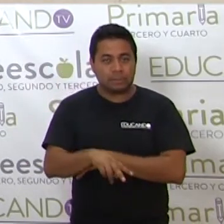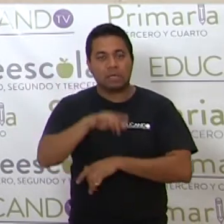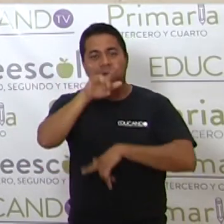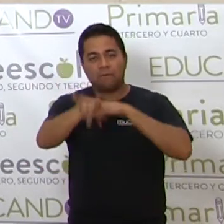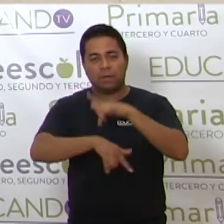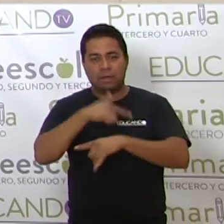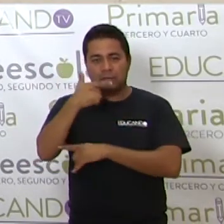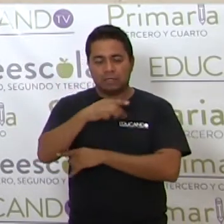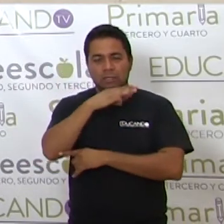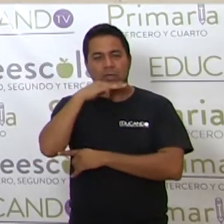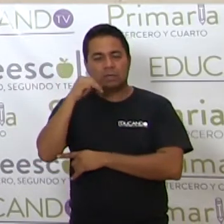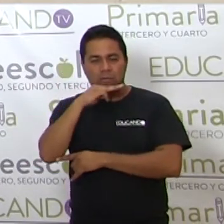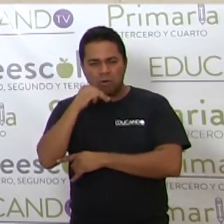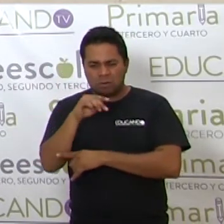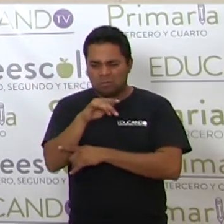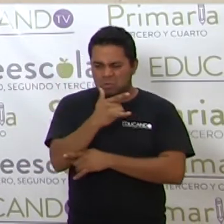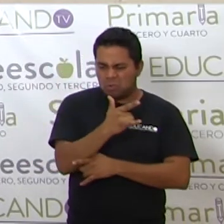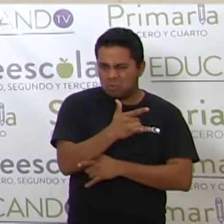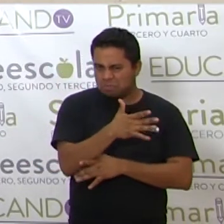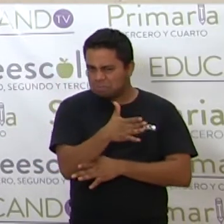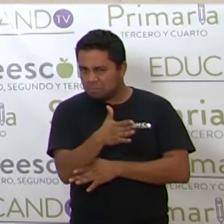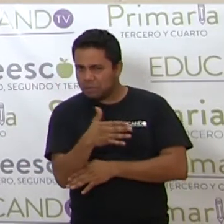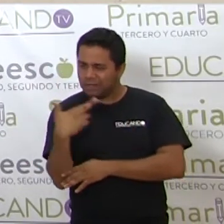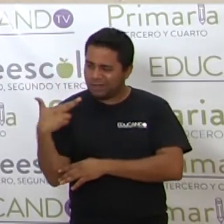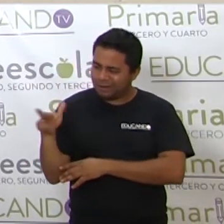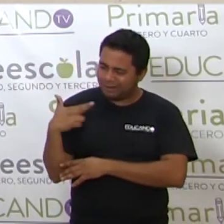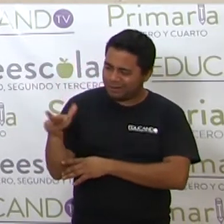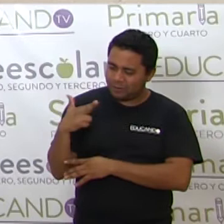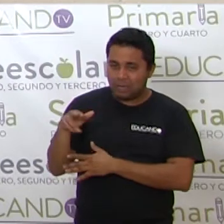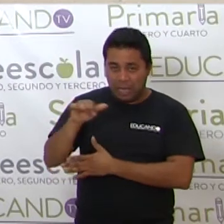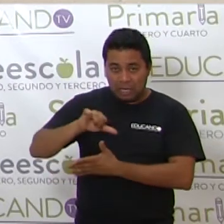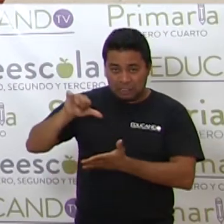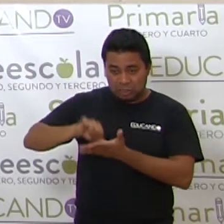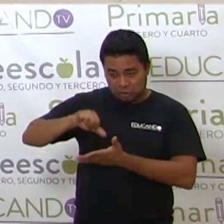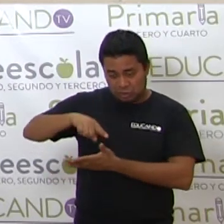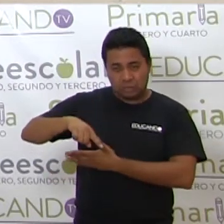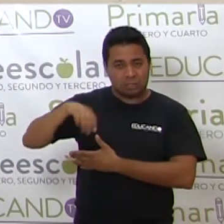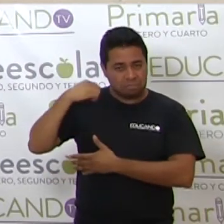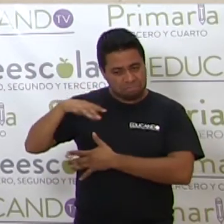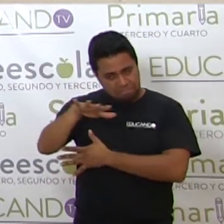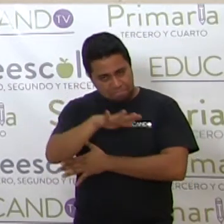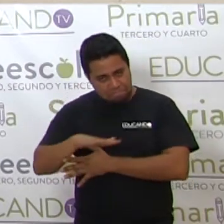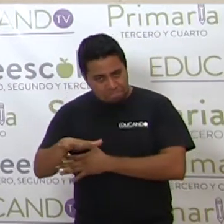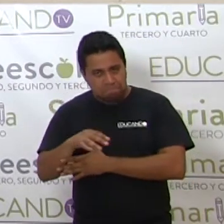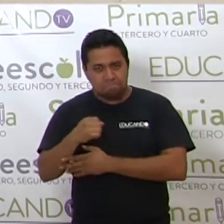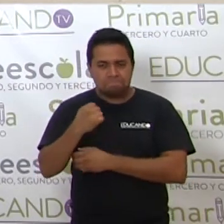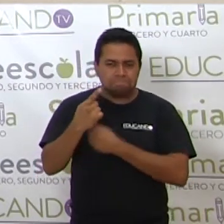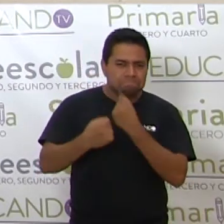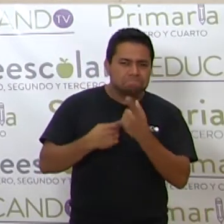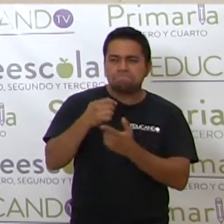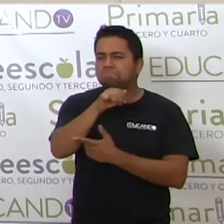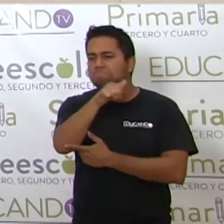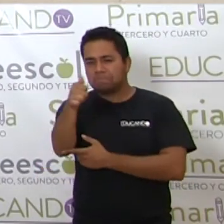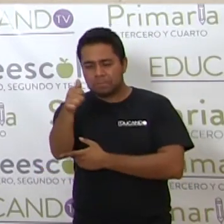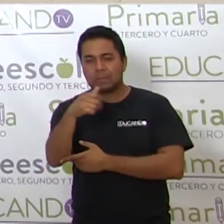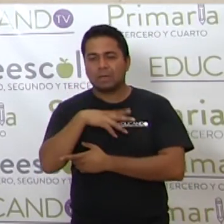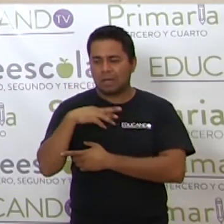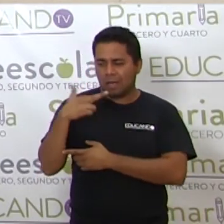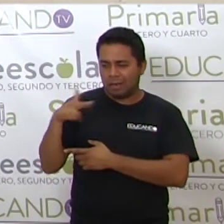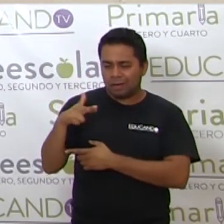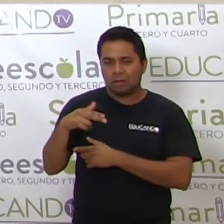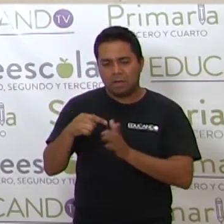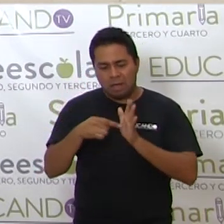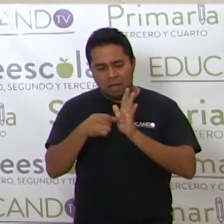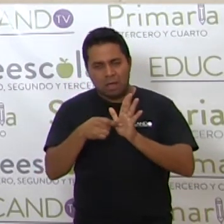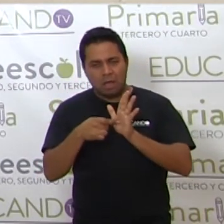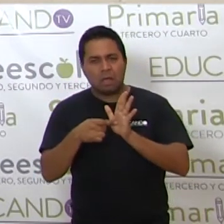siete moles en los meses de julio donde los restaurantes del centro algunos de las afueras presentan la variedad de moles